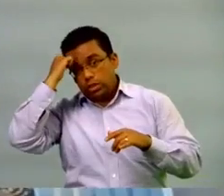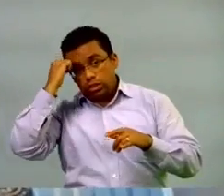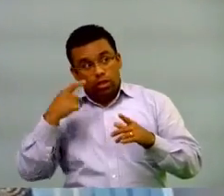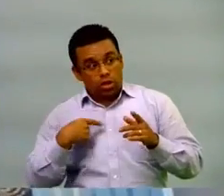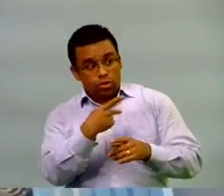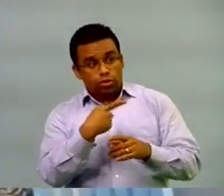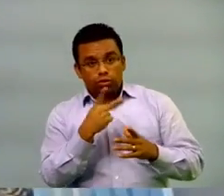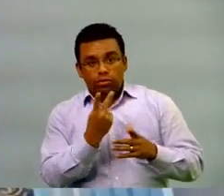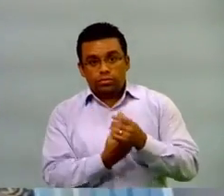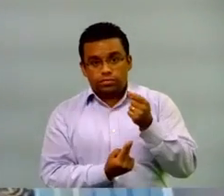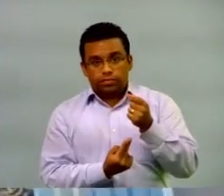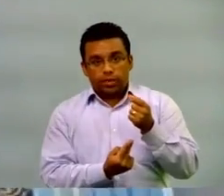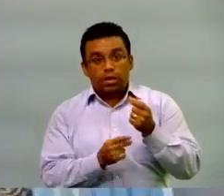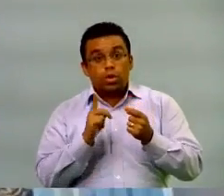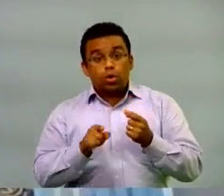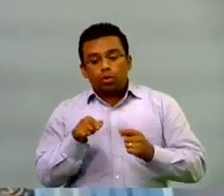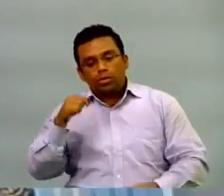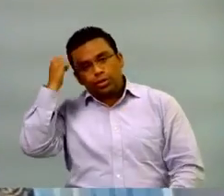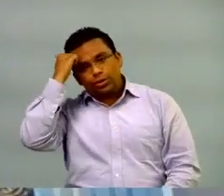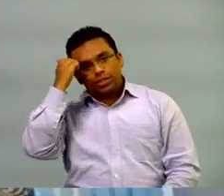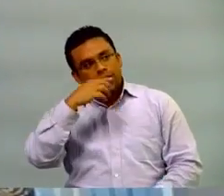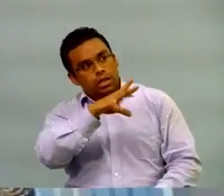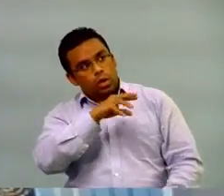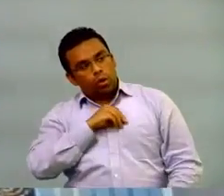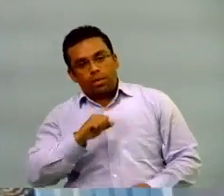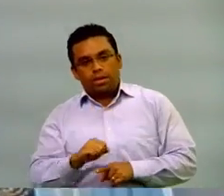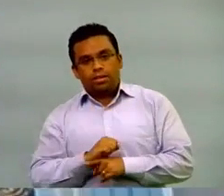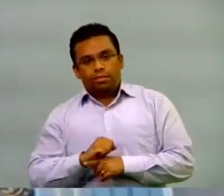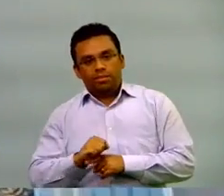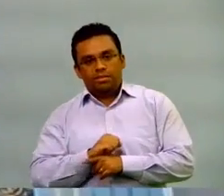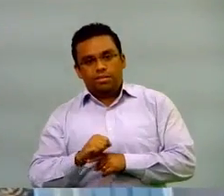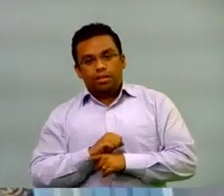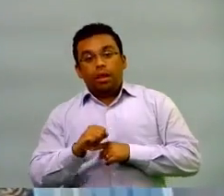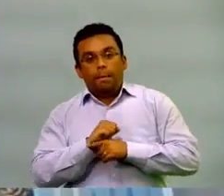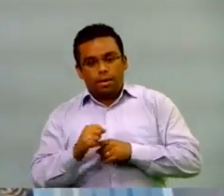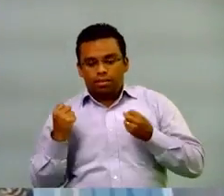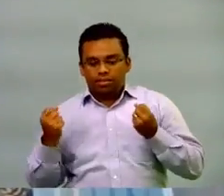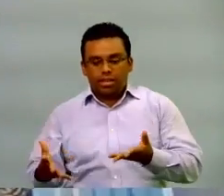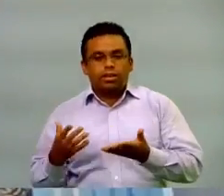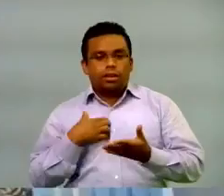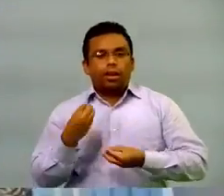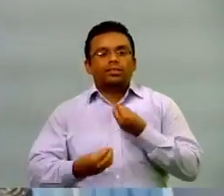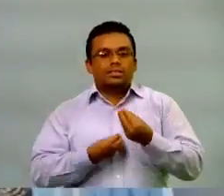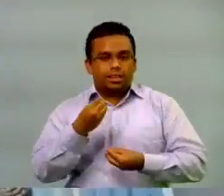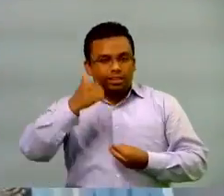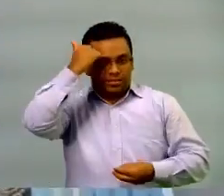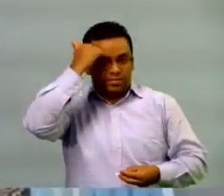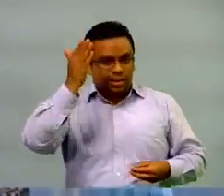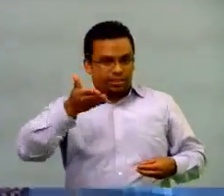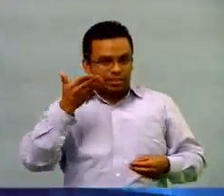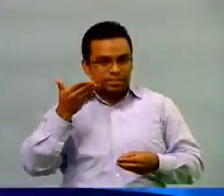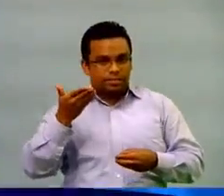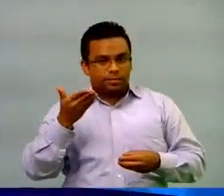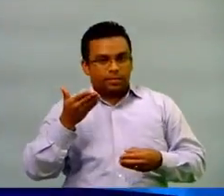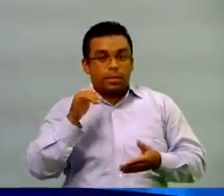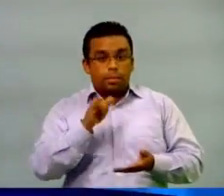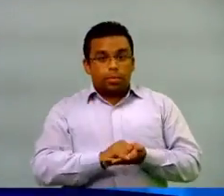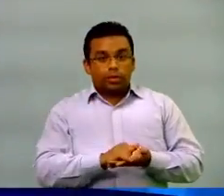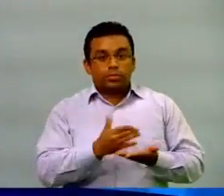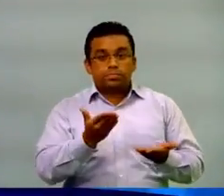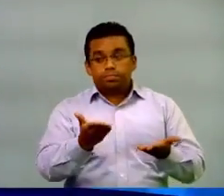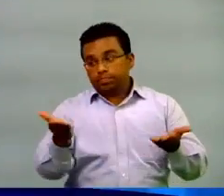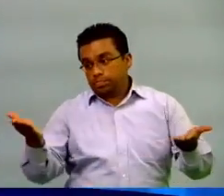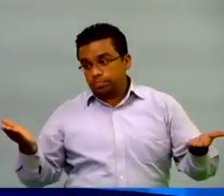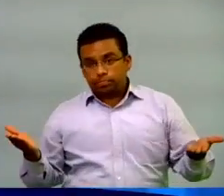que tienen que poner en práctica esas actividades para su quehacer pedagógico. Entonces, a todos nuestros